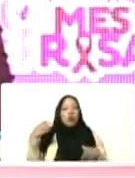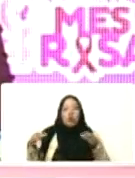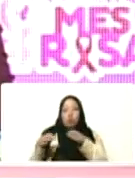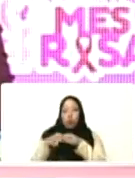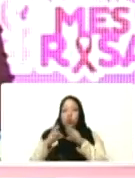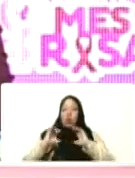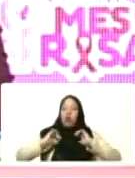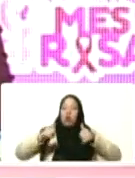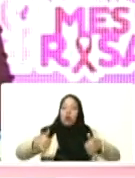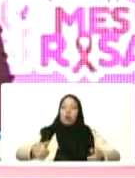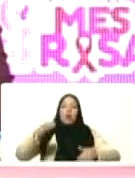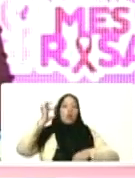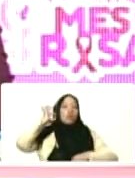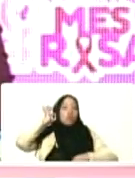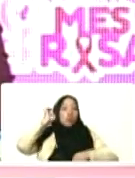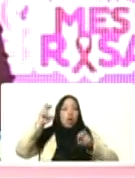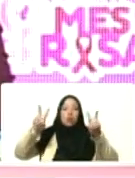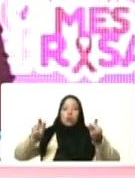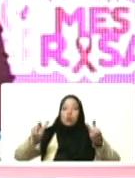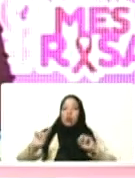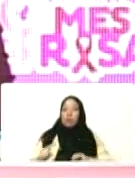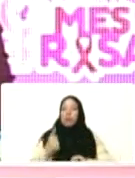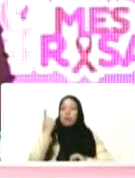y a inaugurar la primera